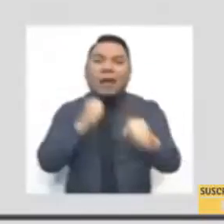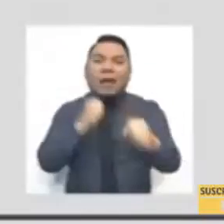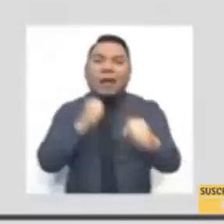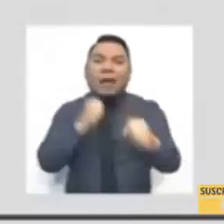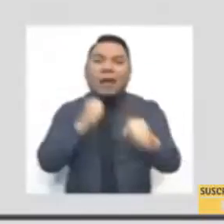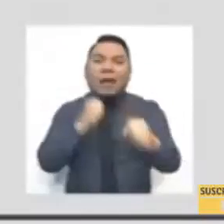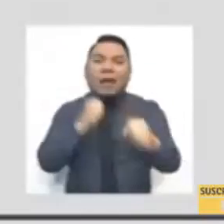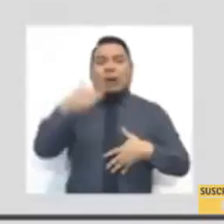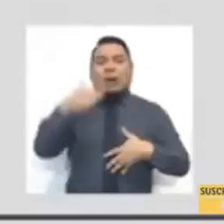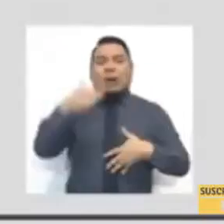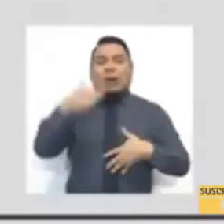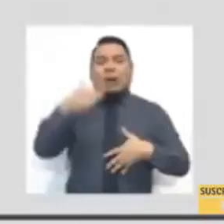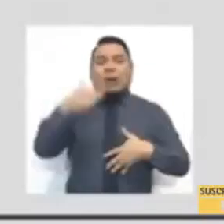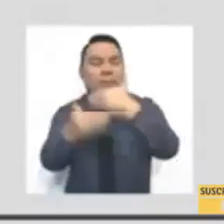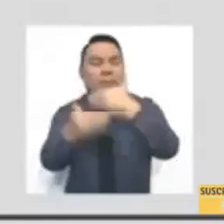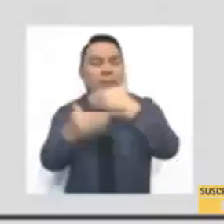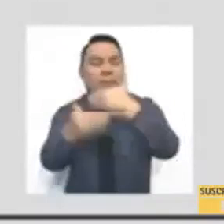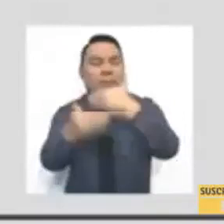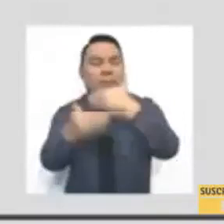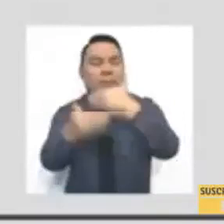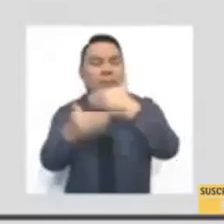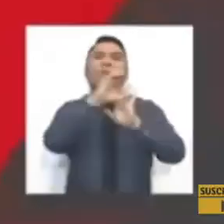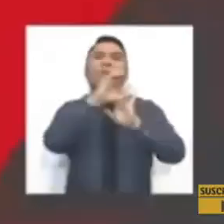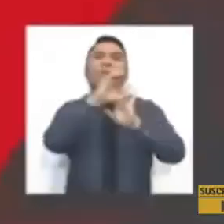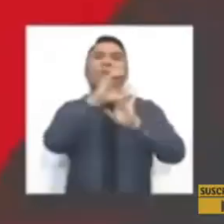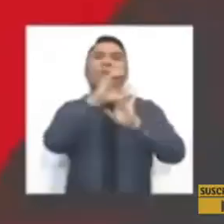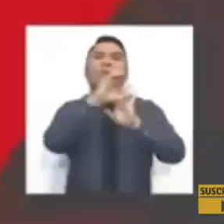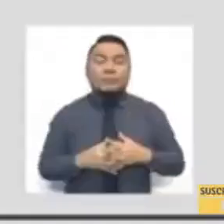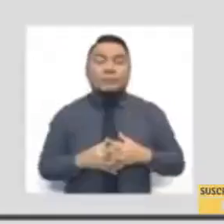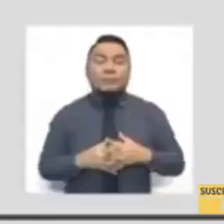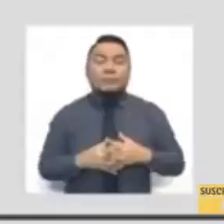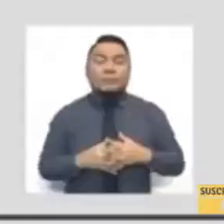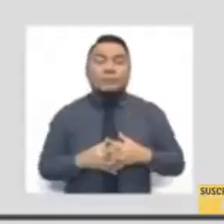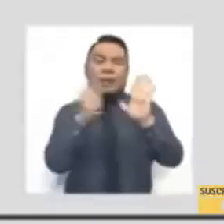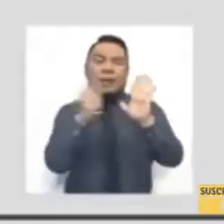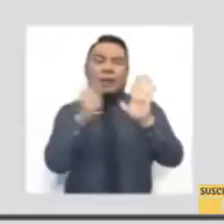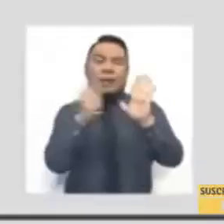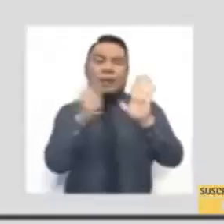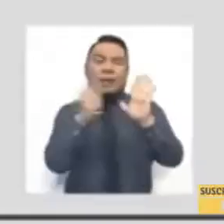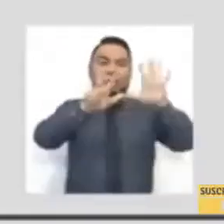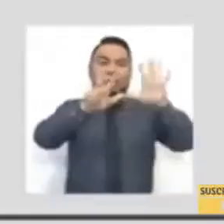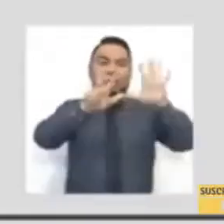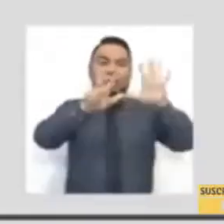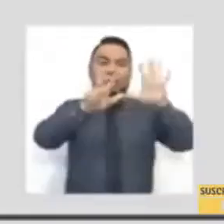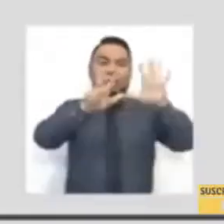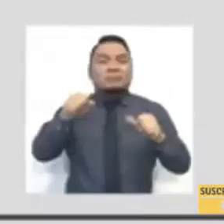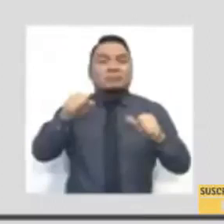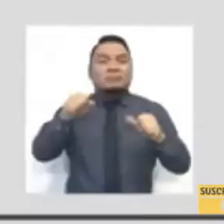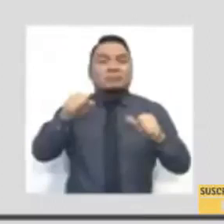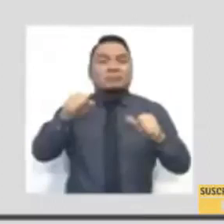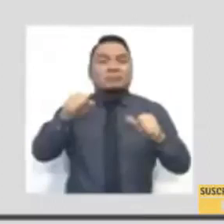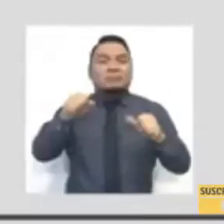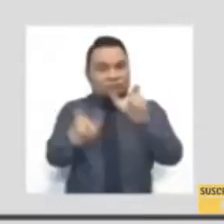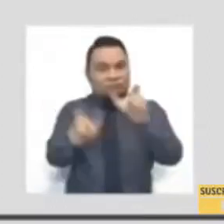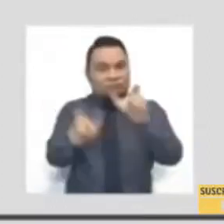en construcción y 12 constituciones. La primera constitución de 1823 reconocía la ciudadanía